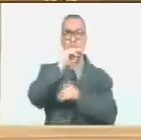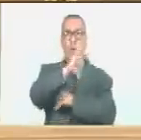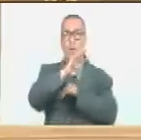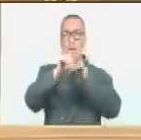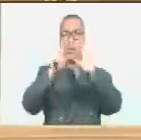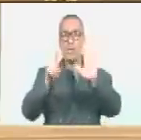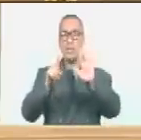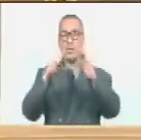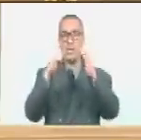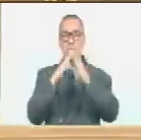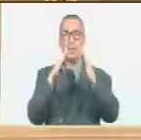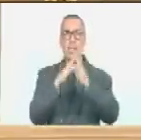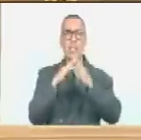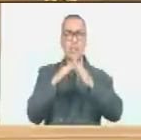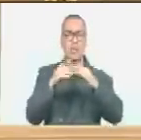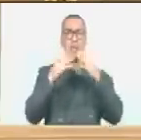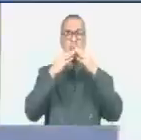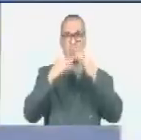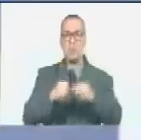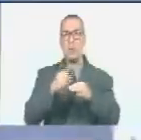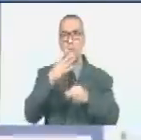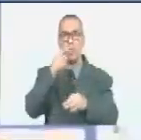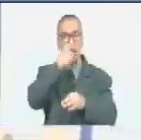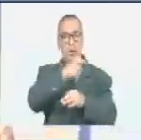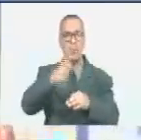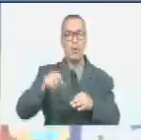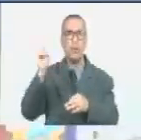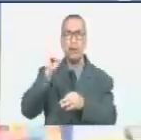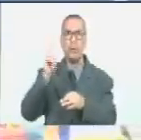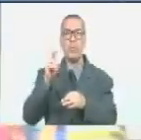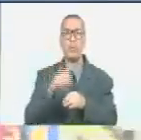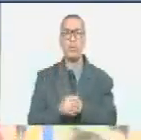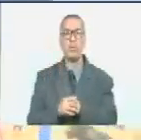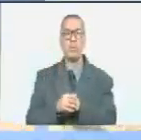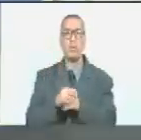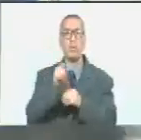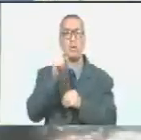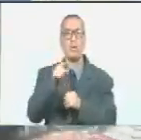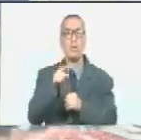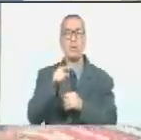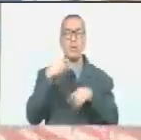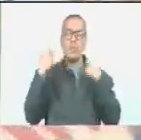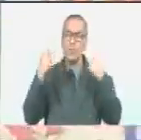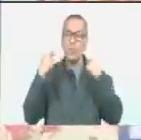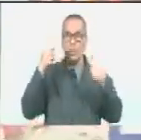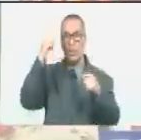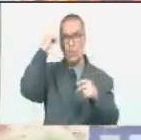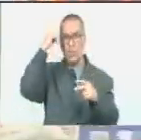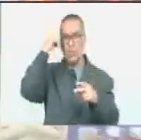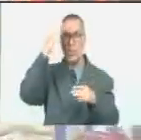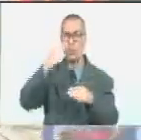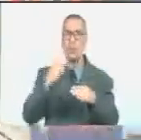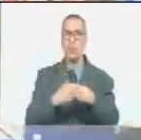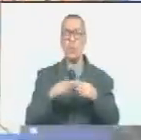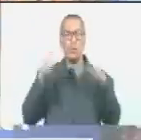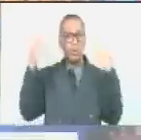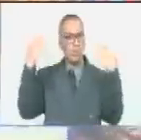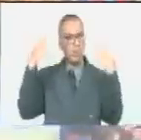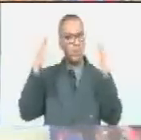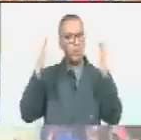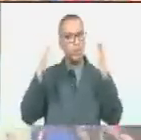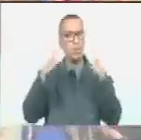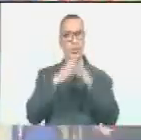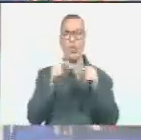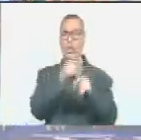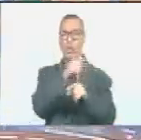4.500.046 viviendas dignas para el pueblo de Venezuela. Y eso merece el reconocimiento y el aplauso